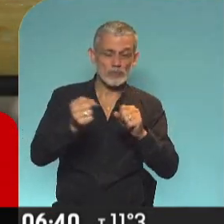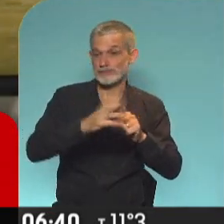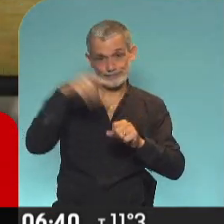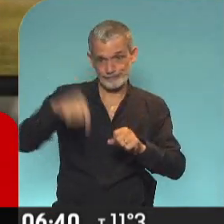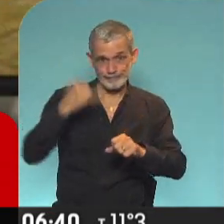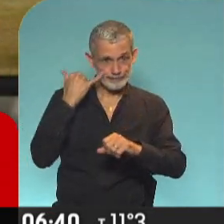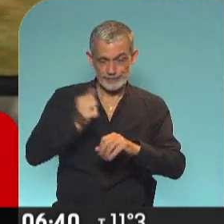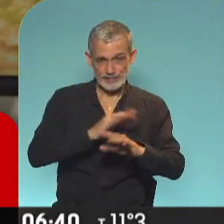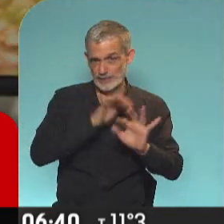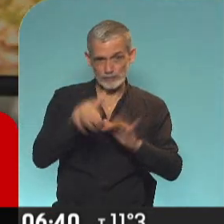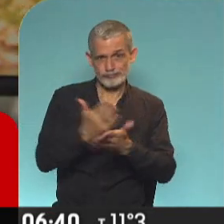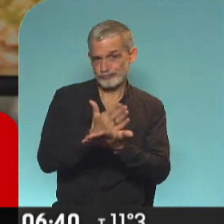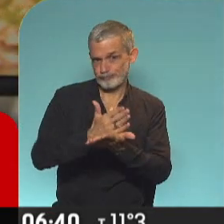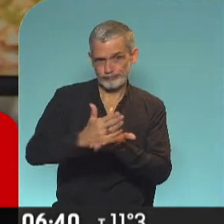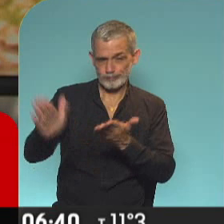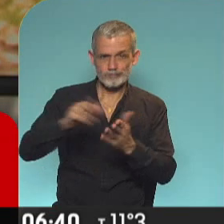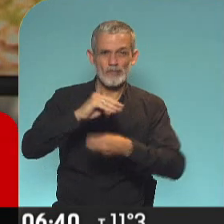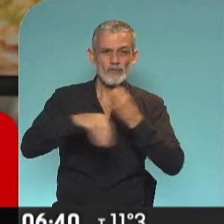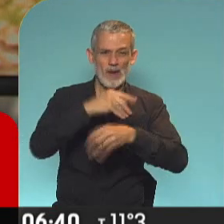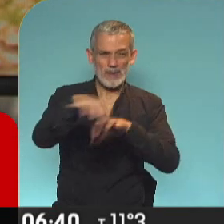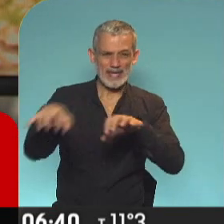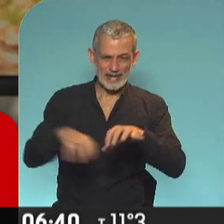está desarrollando este operativo que